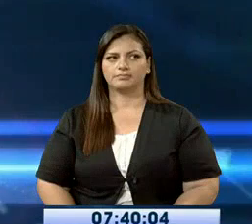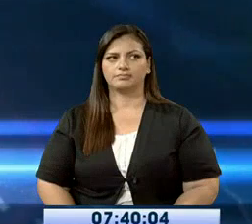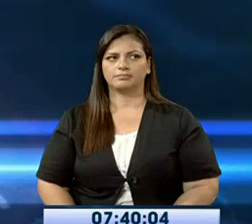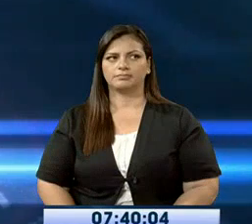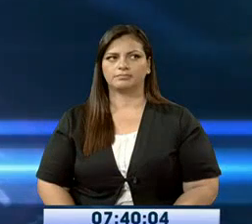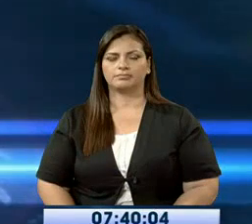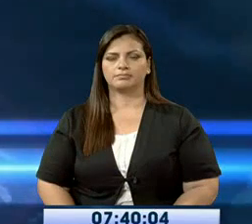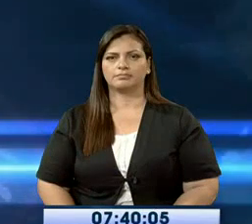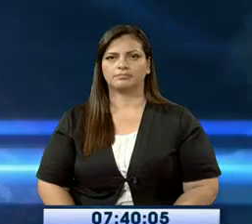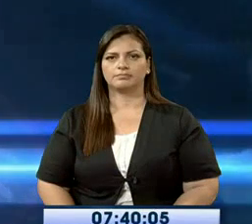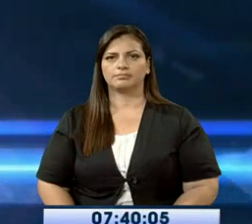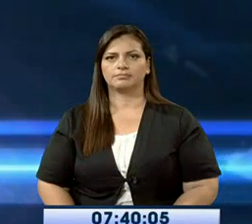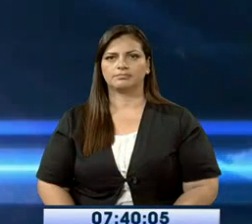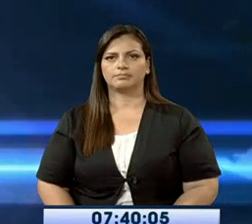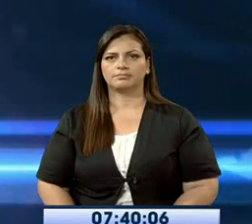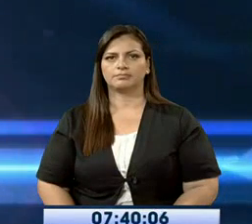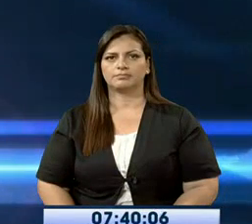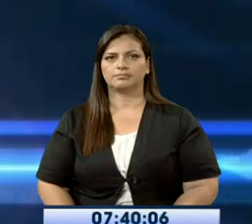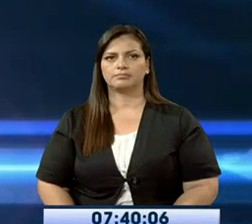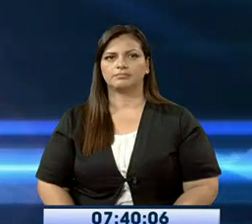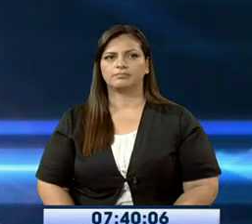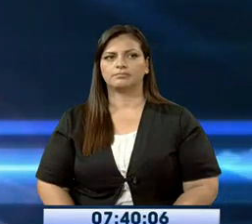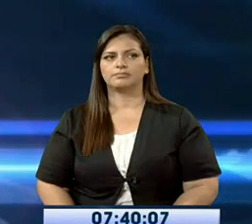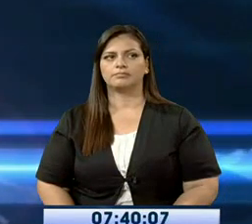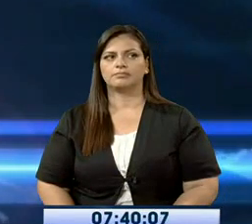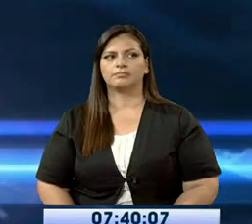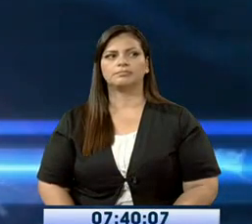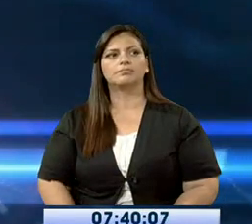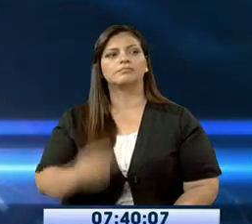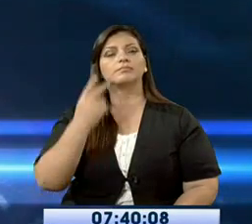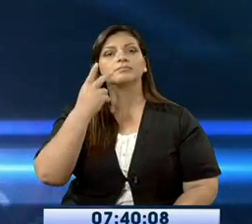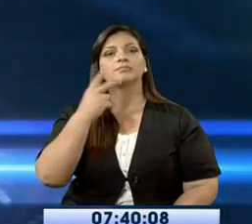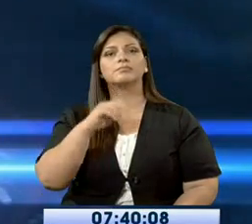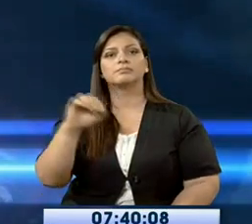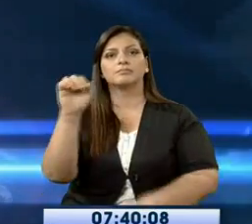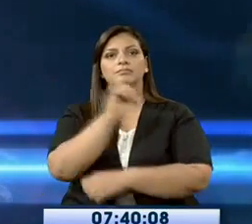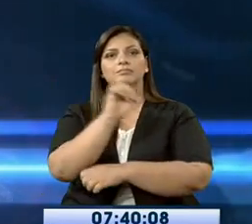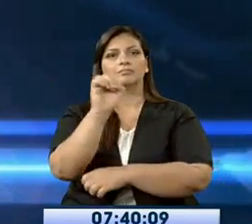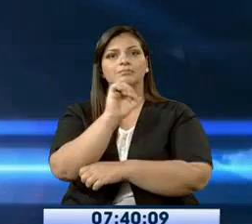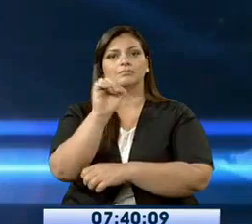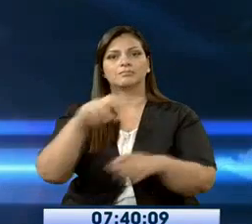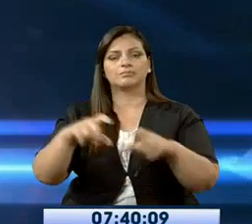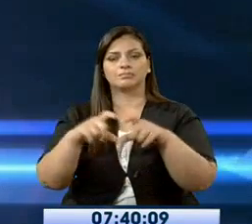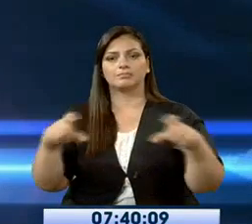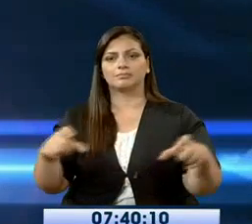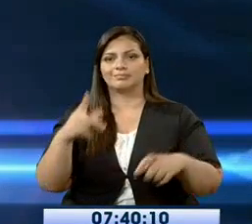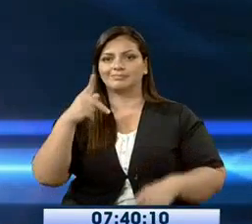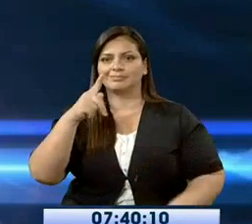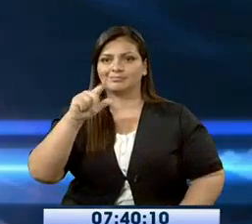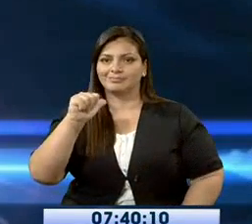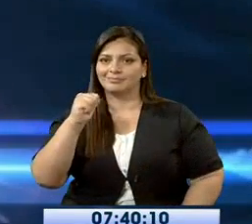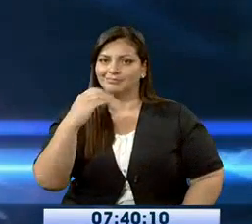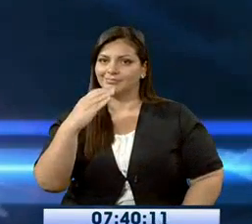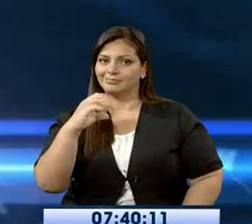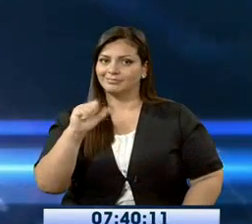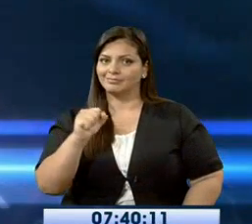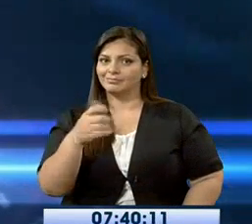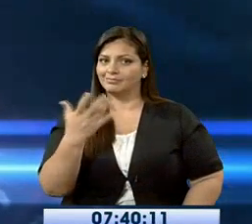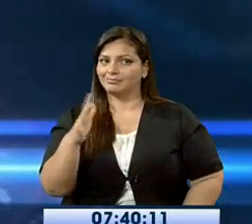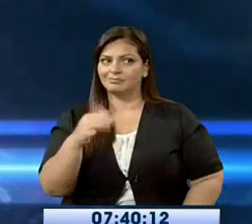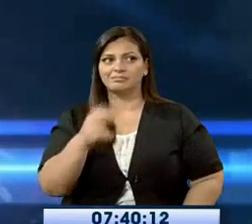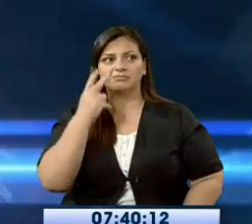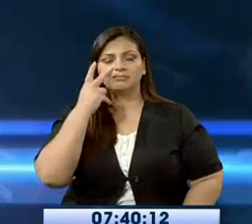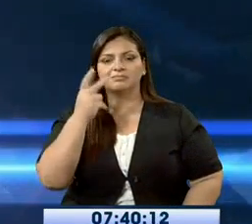placas, ¿no? En toda la línea Zebra, mira. Ahí está. En plena línea Zebra el carrito,